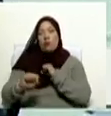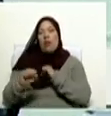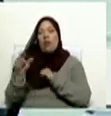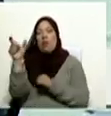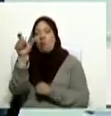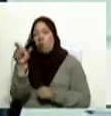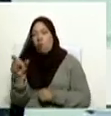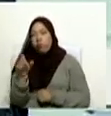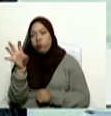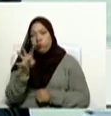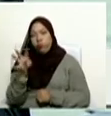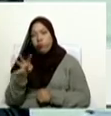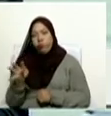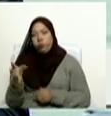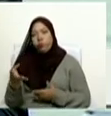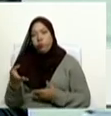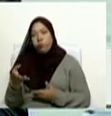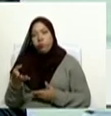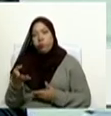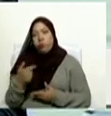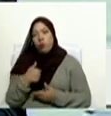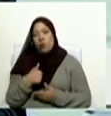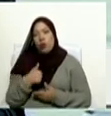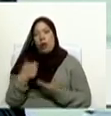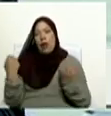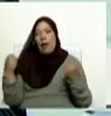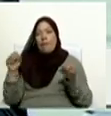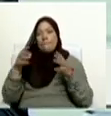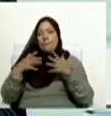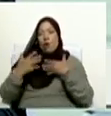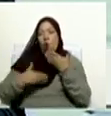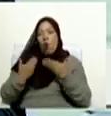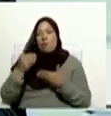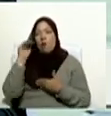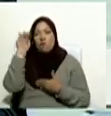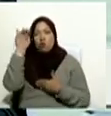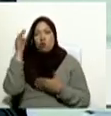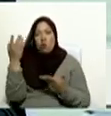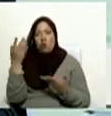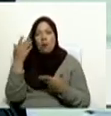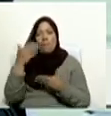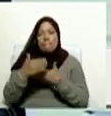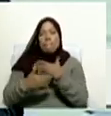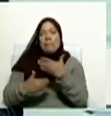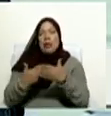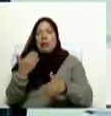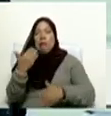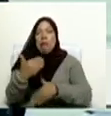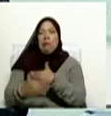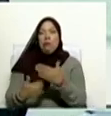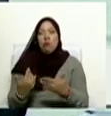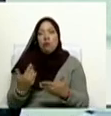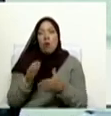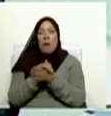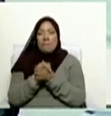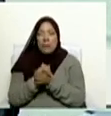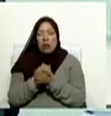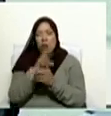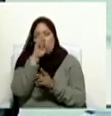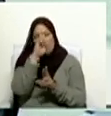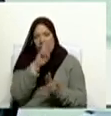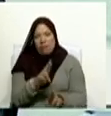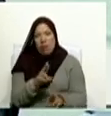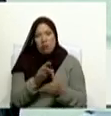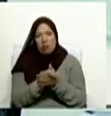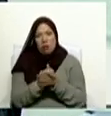territorio Cuál es el camino que debemos emprender con valentía con audacia con generosidad como nos